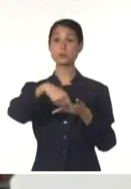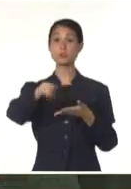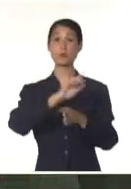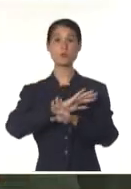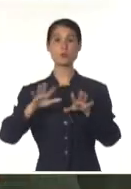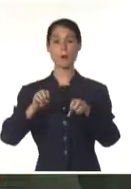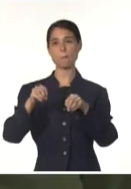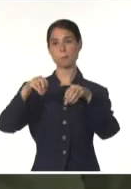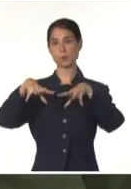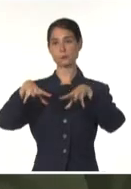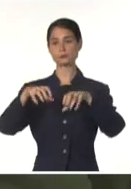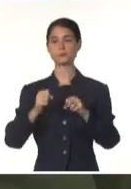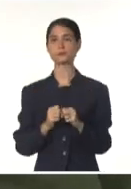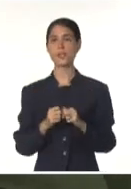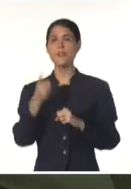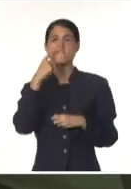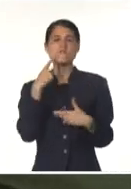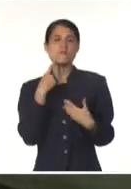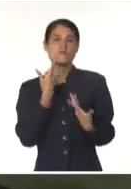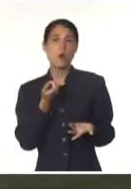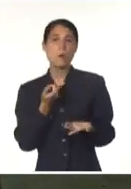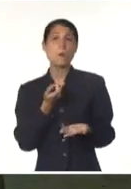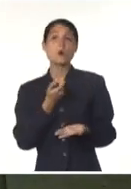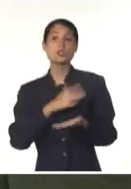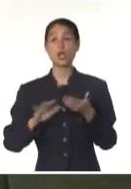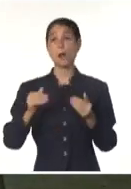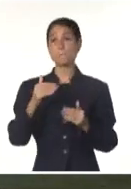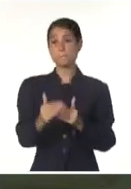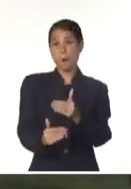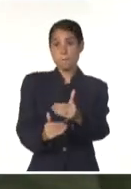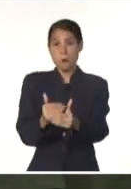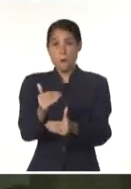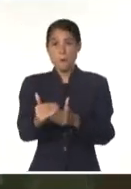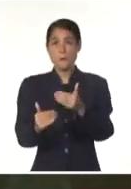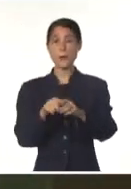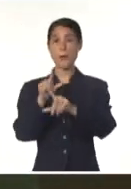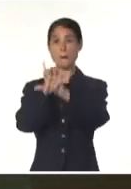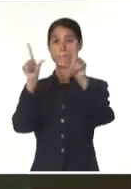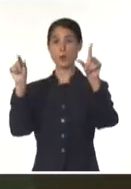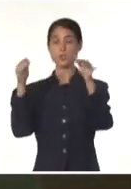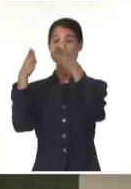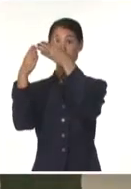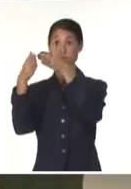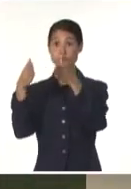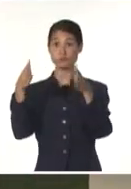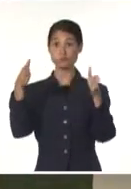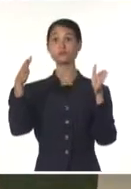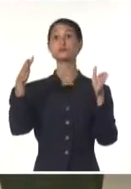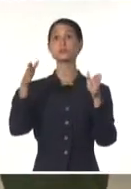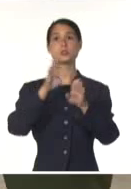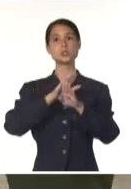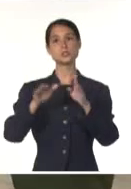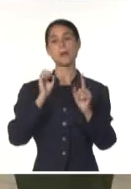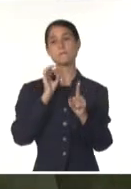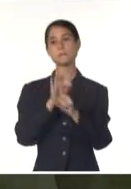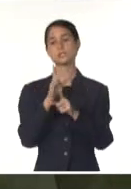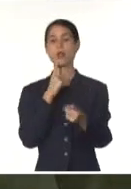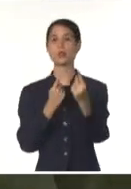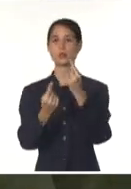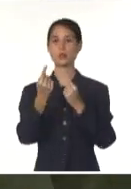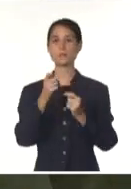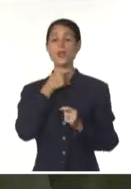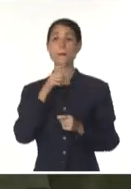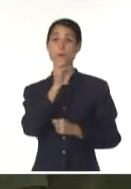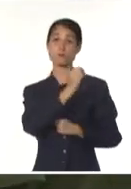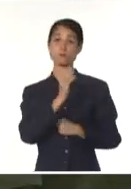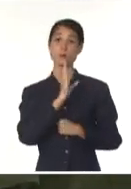busca incrementar los niveles de servicio en el resto de las provincias y sobre todo atender con particularidad la problemática de las provincias orientales,